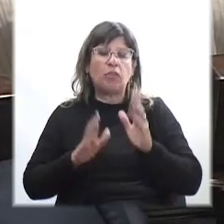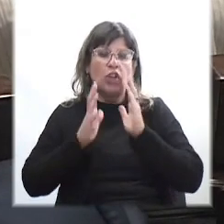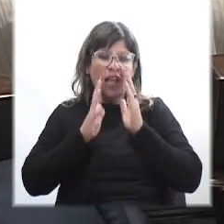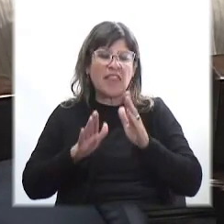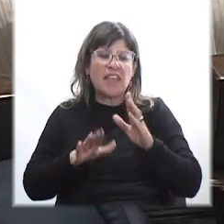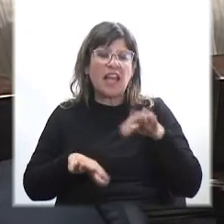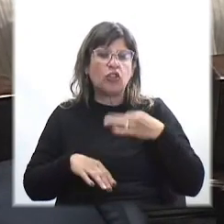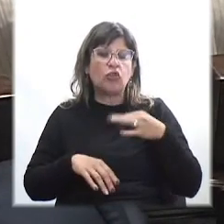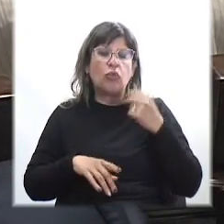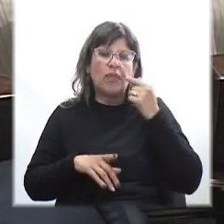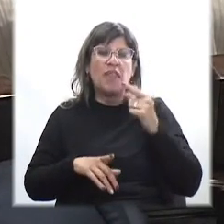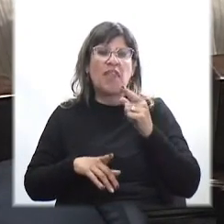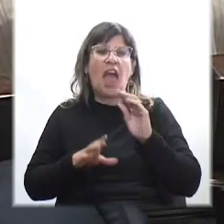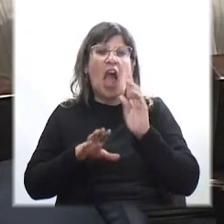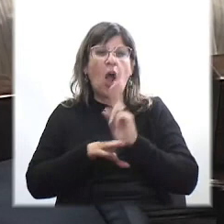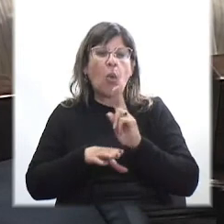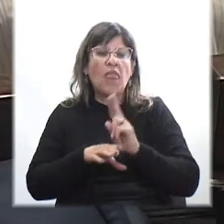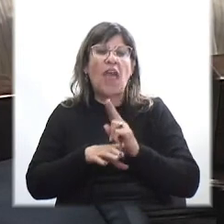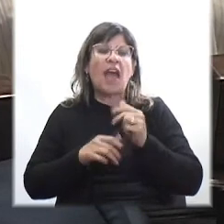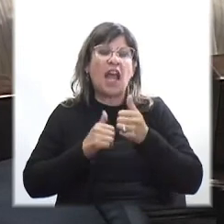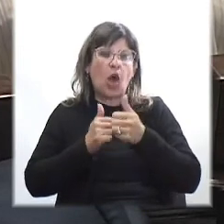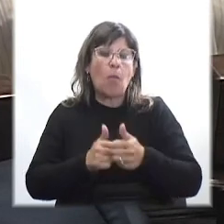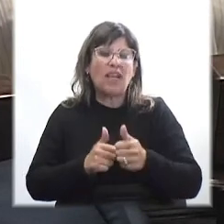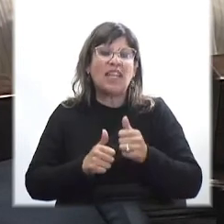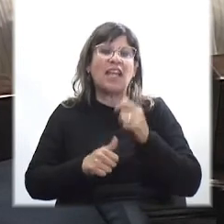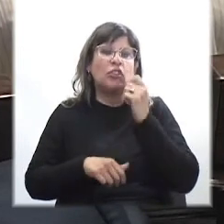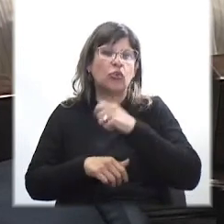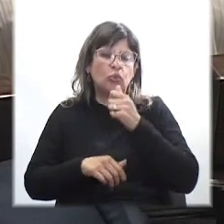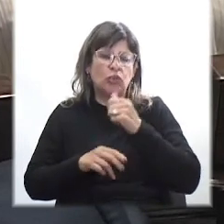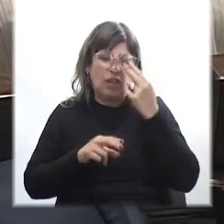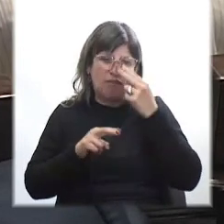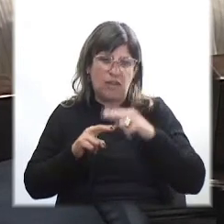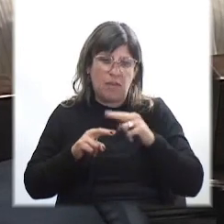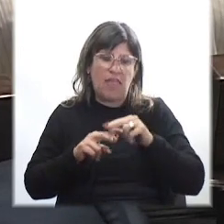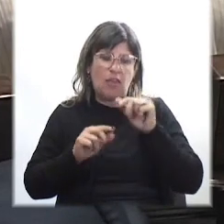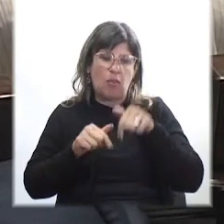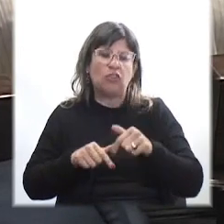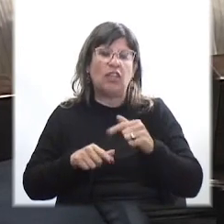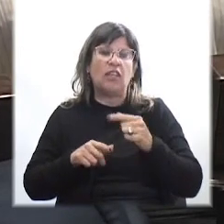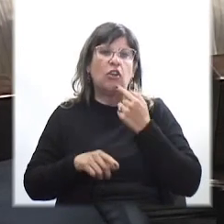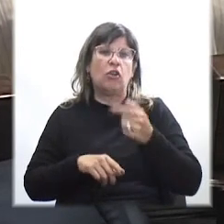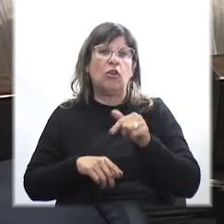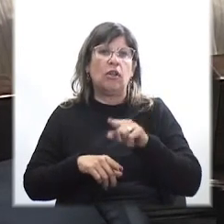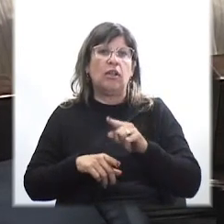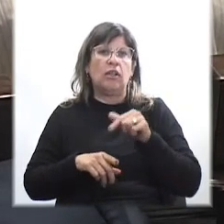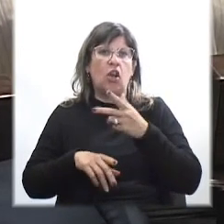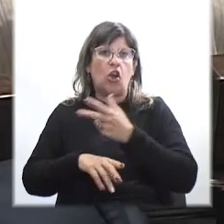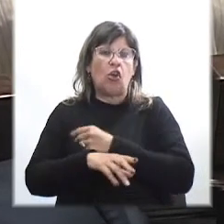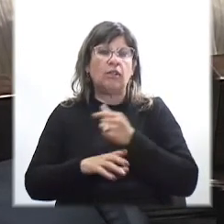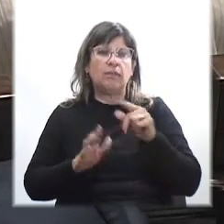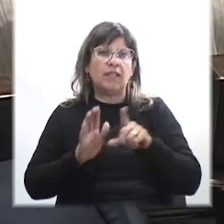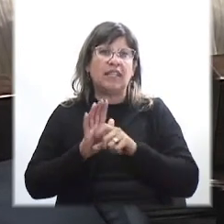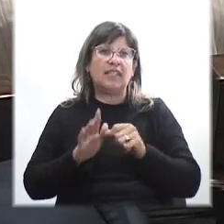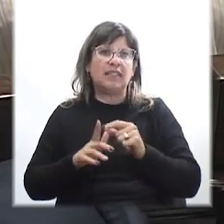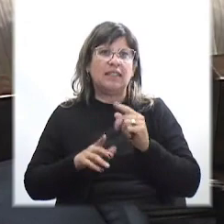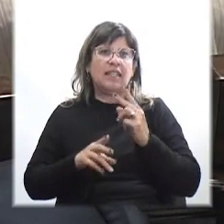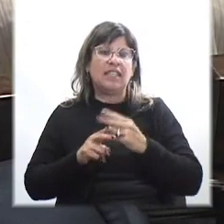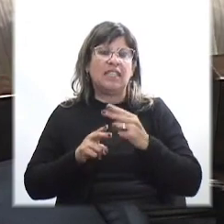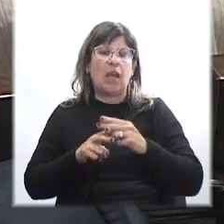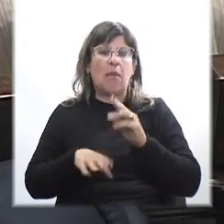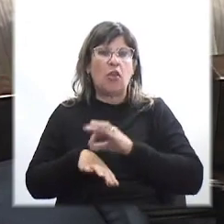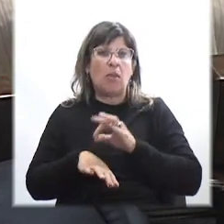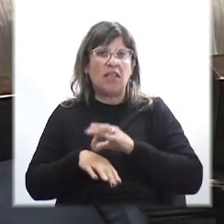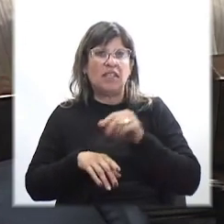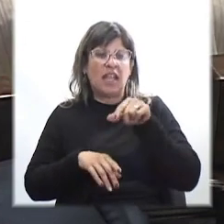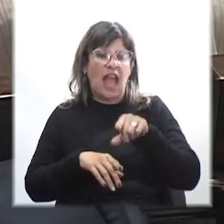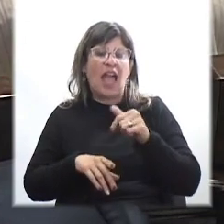vida a cuidar, sanar y acompañar, como acá se dijo. Con la eutanasia legalizada seguiremos llamando médicos o medicina